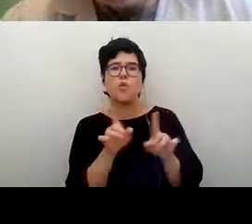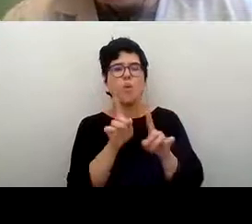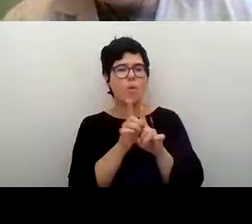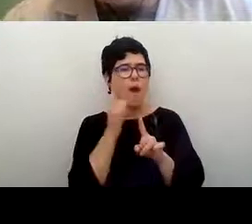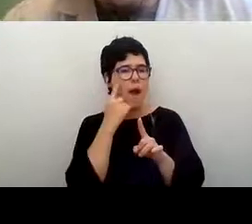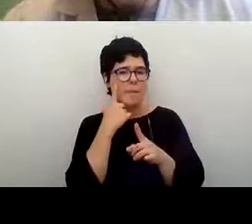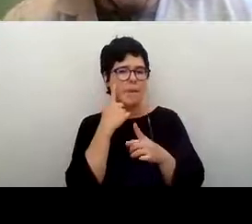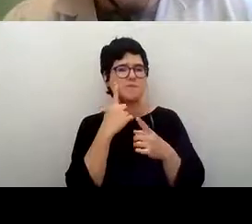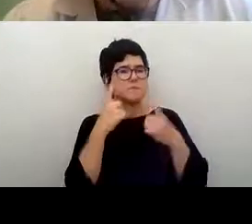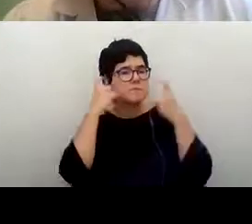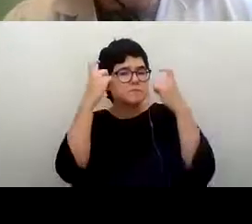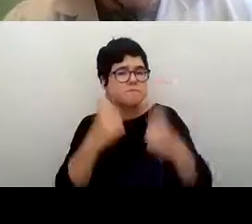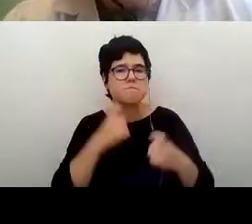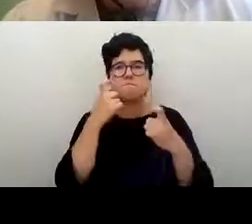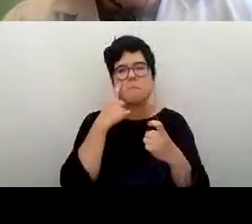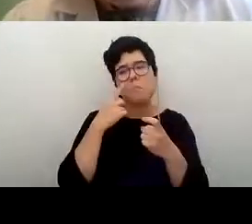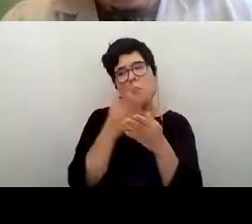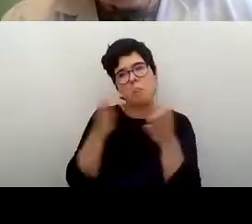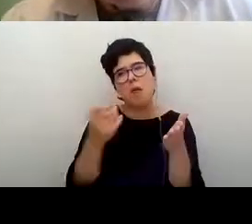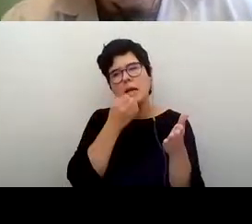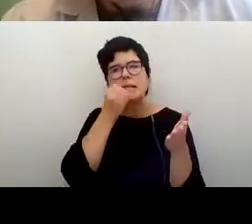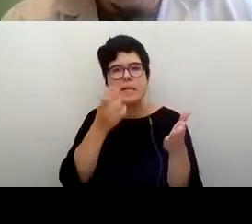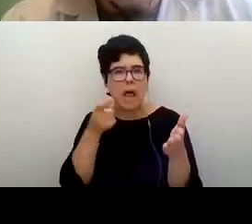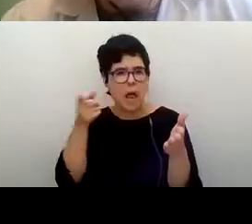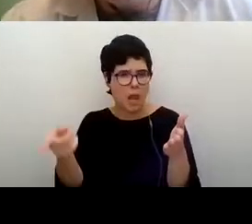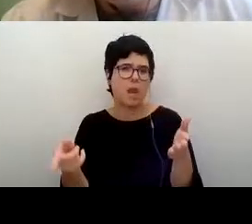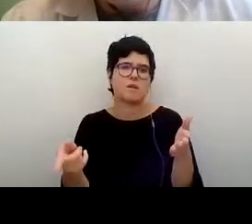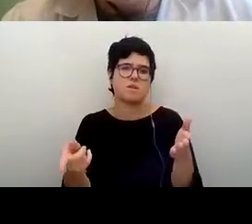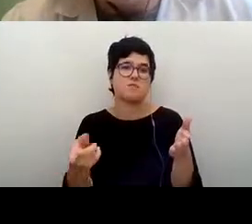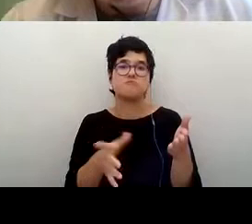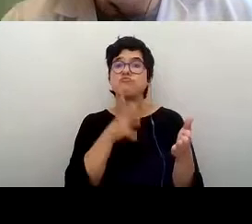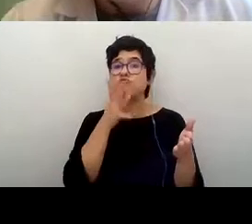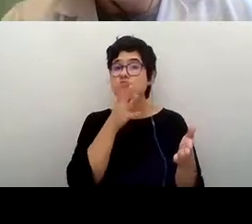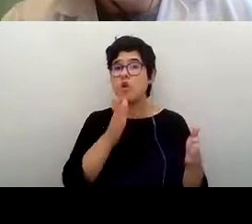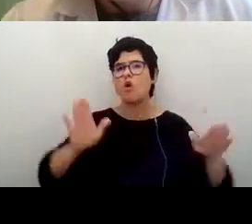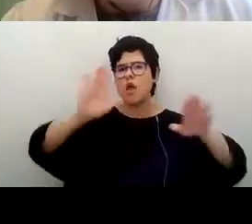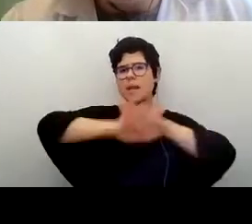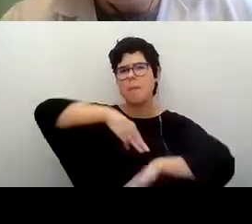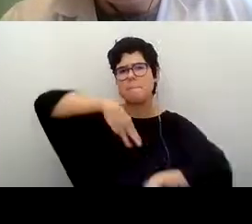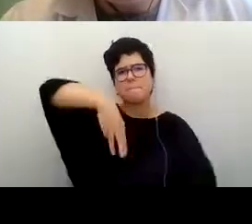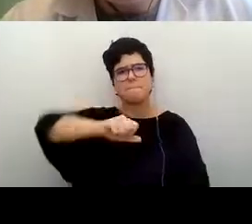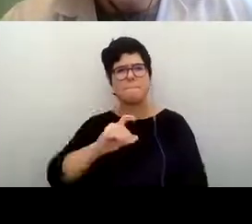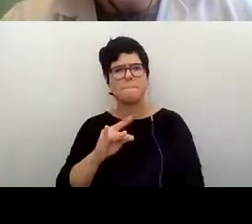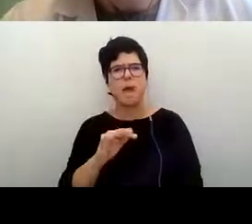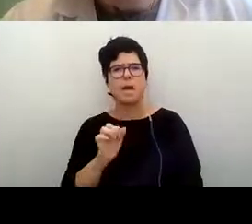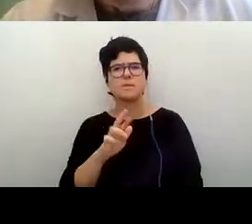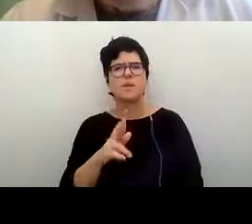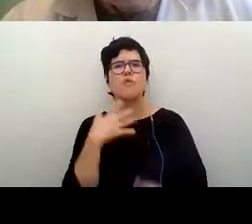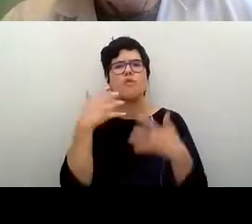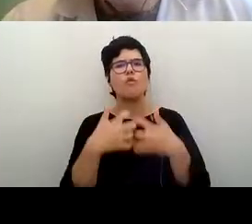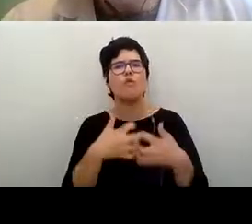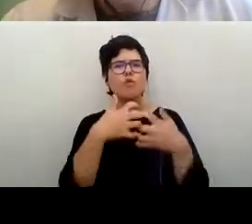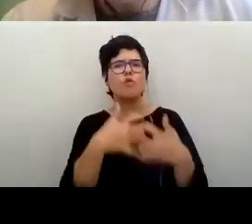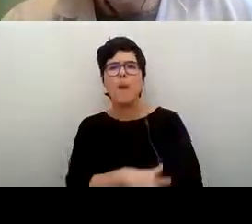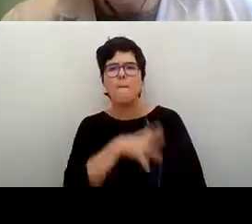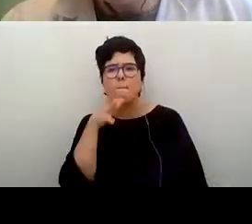intentar explorar. ¿Por qué el Nine Master es eficaz? Pues fundamentalmente porque